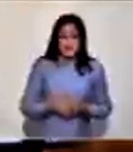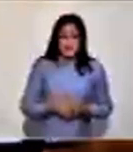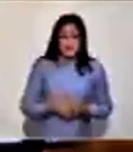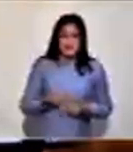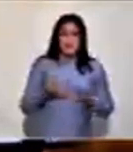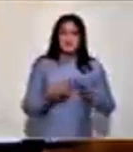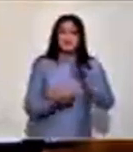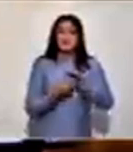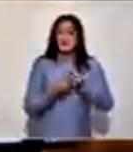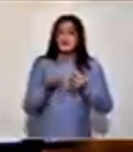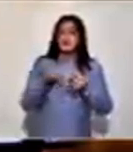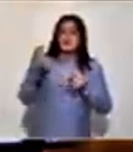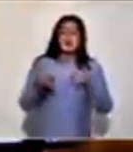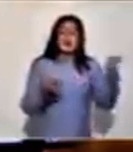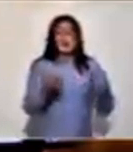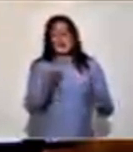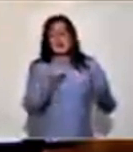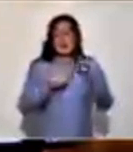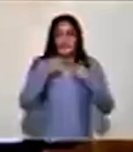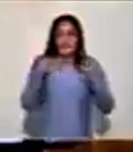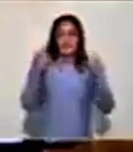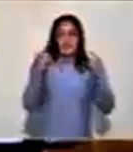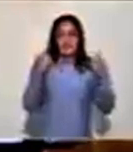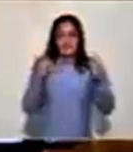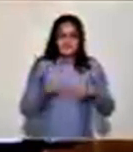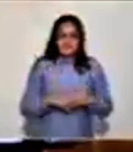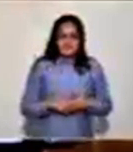a la mesa de junto.